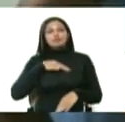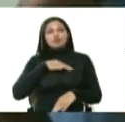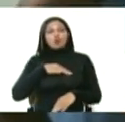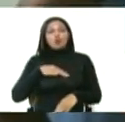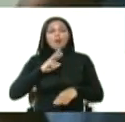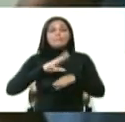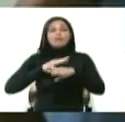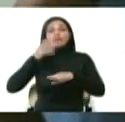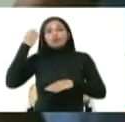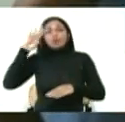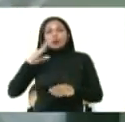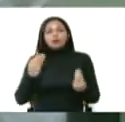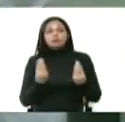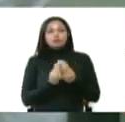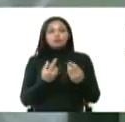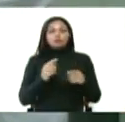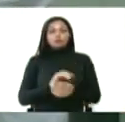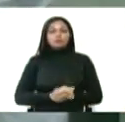con